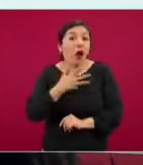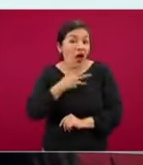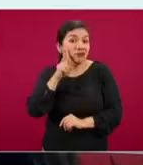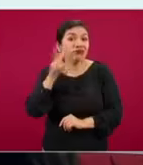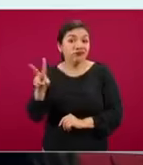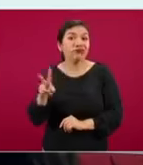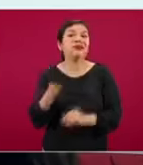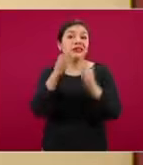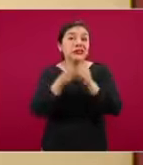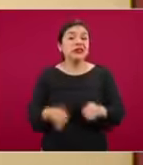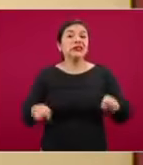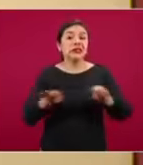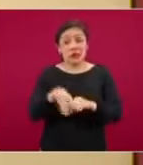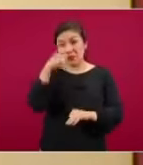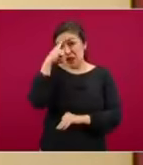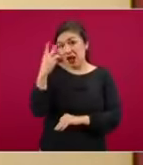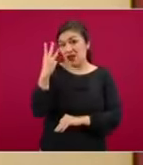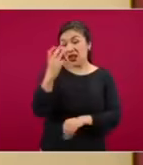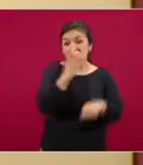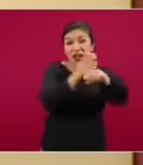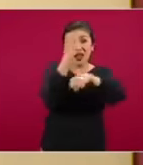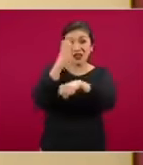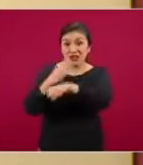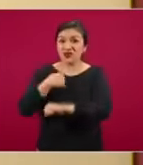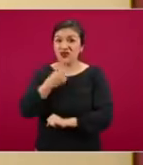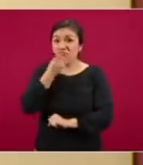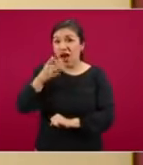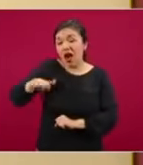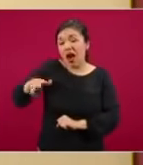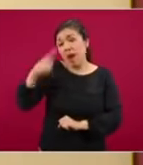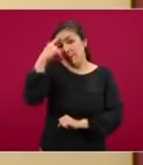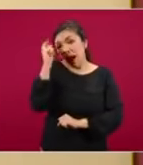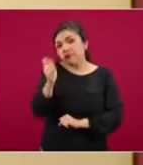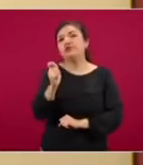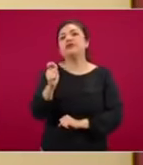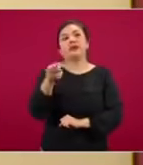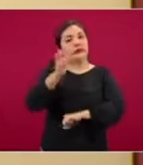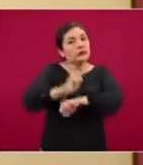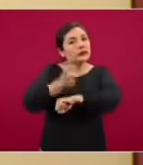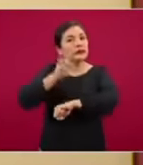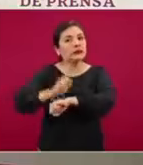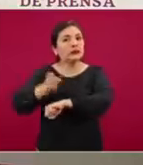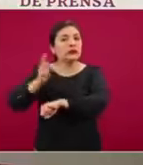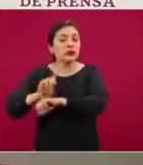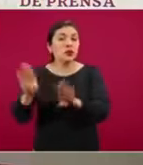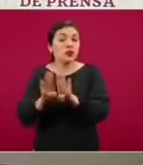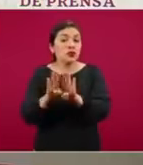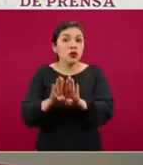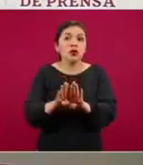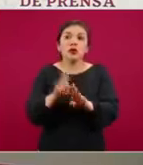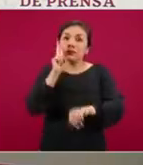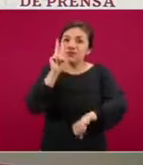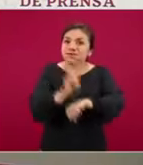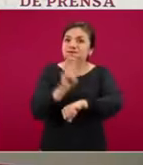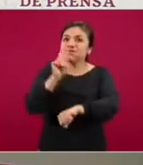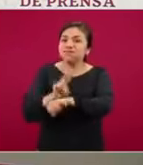enfoque importante en estas 3 entidades federativas para día con día, momento con momento,